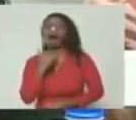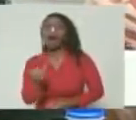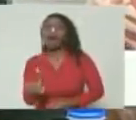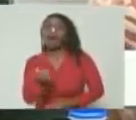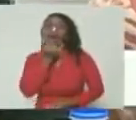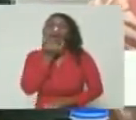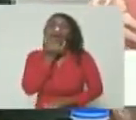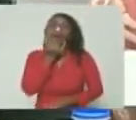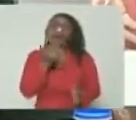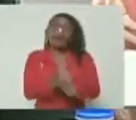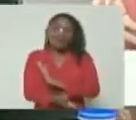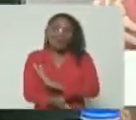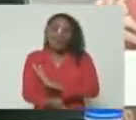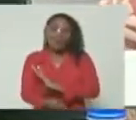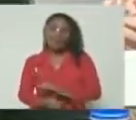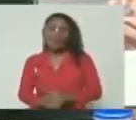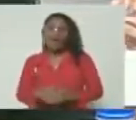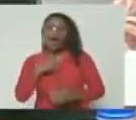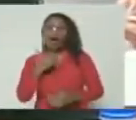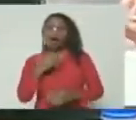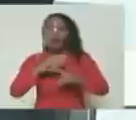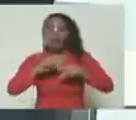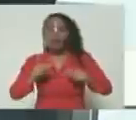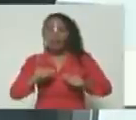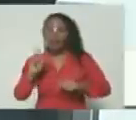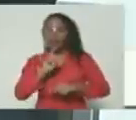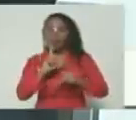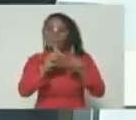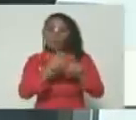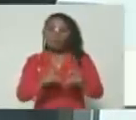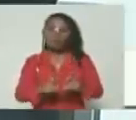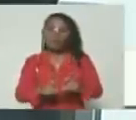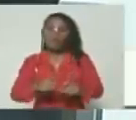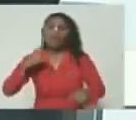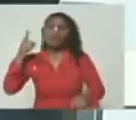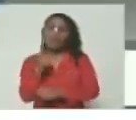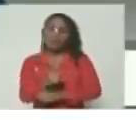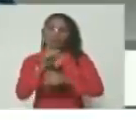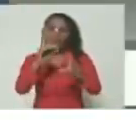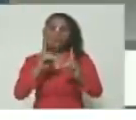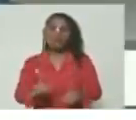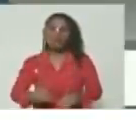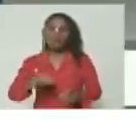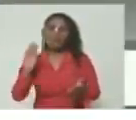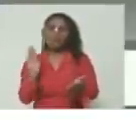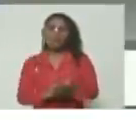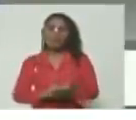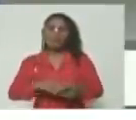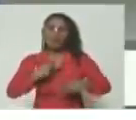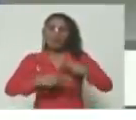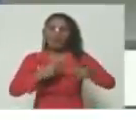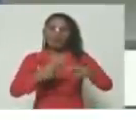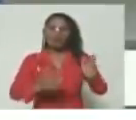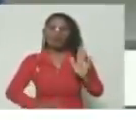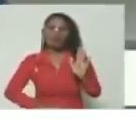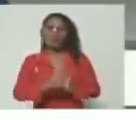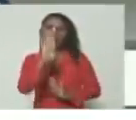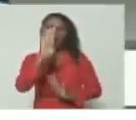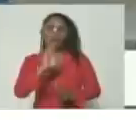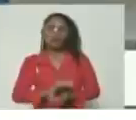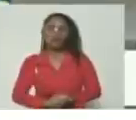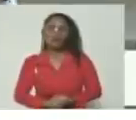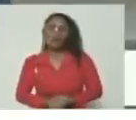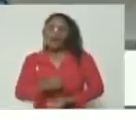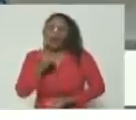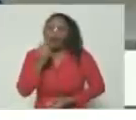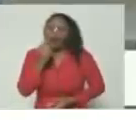cometido y alguna tierra no está productiva, debemos tomar decisiones para que sea productiva. Bueno,